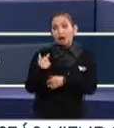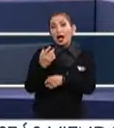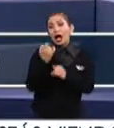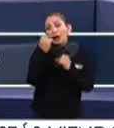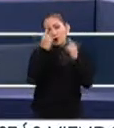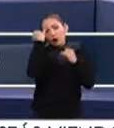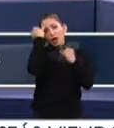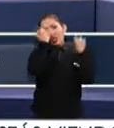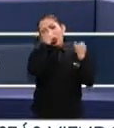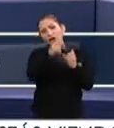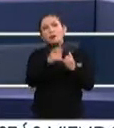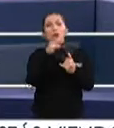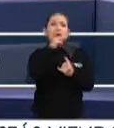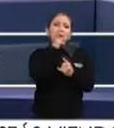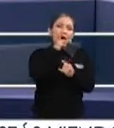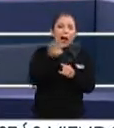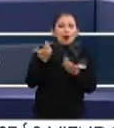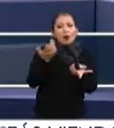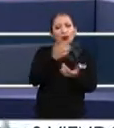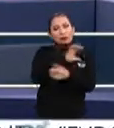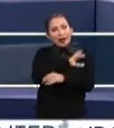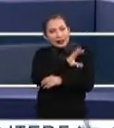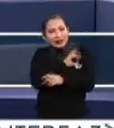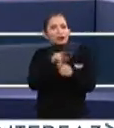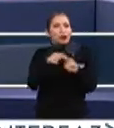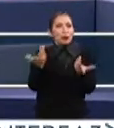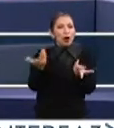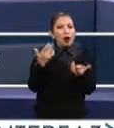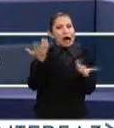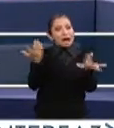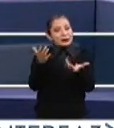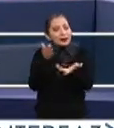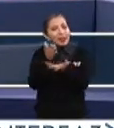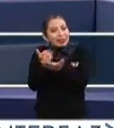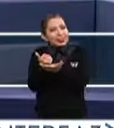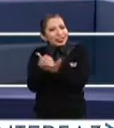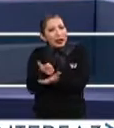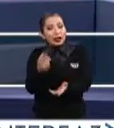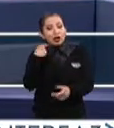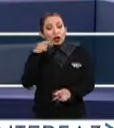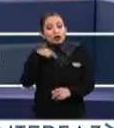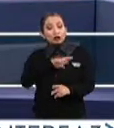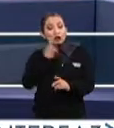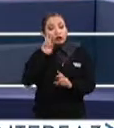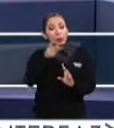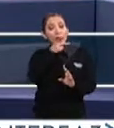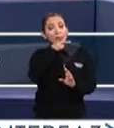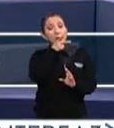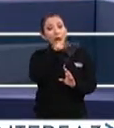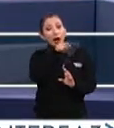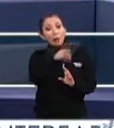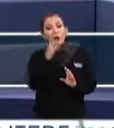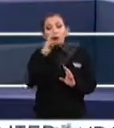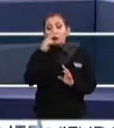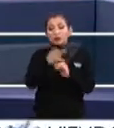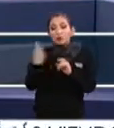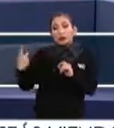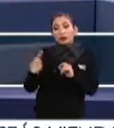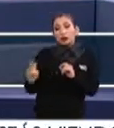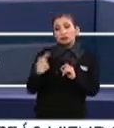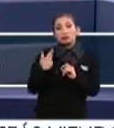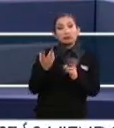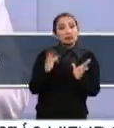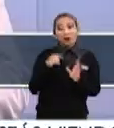iniciativas que hablan de paternidades activas, afectivas. Para nosotros es importante direccionar la paternidad desde la corresponsabilidad, porque si